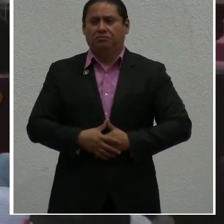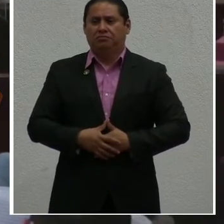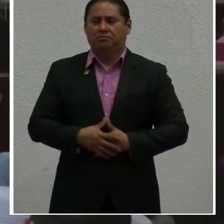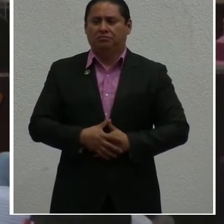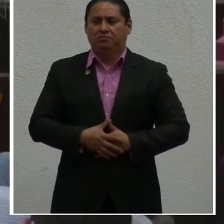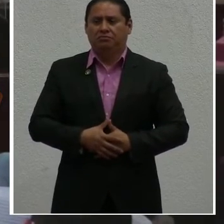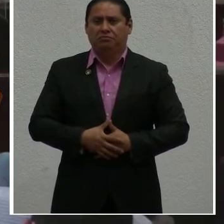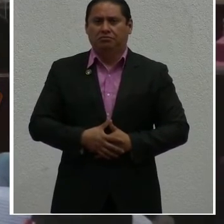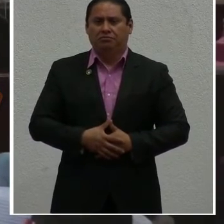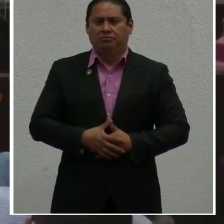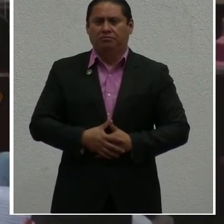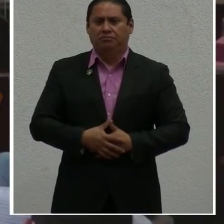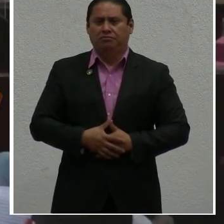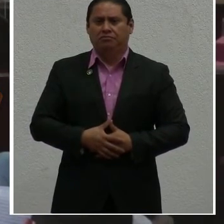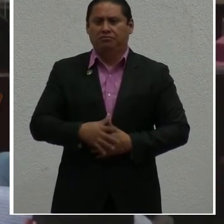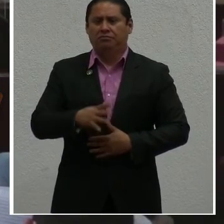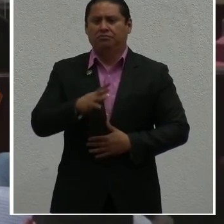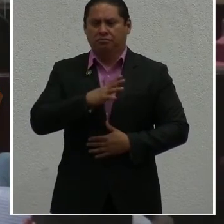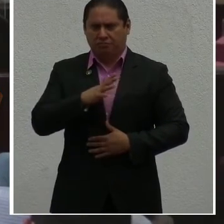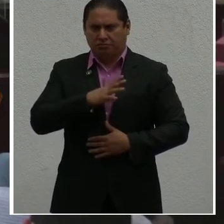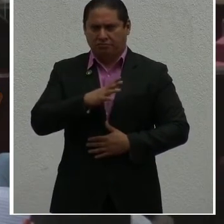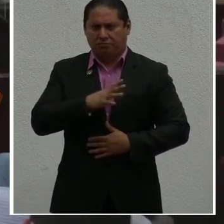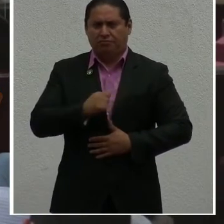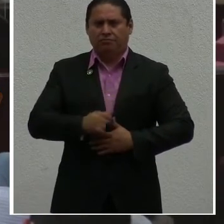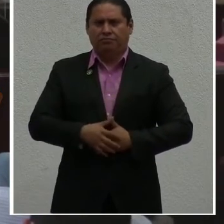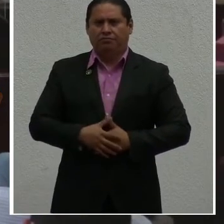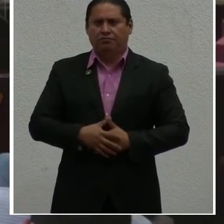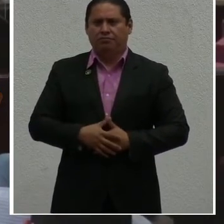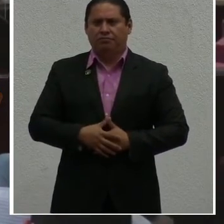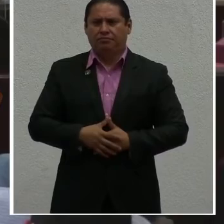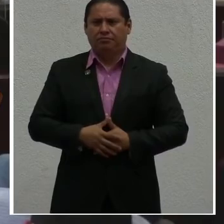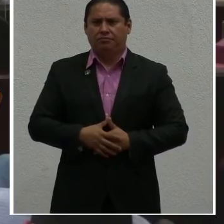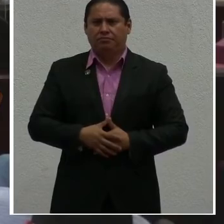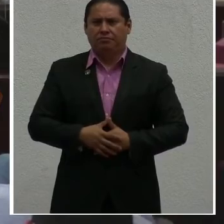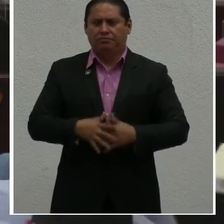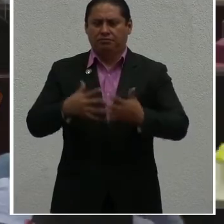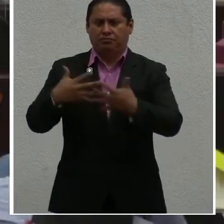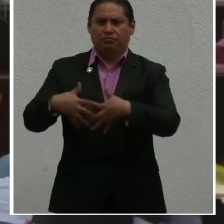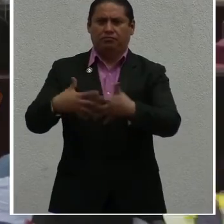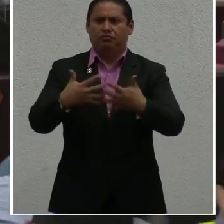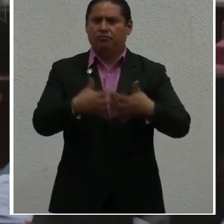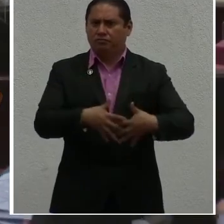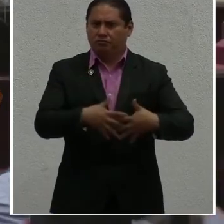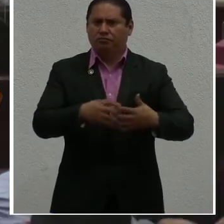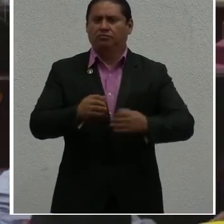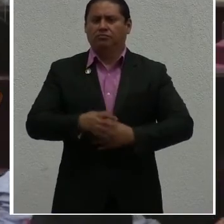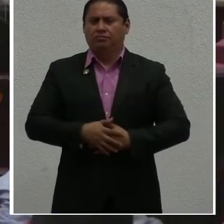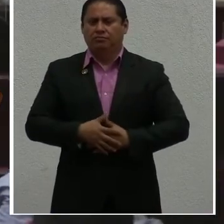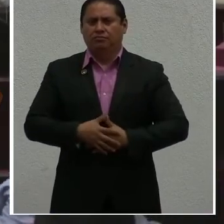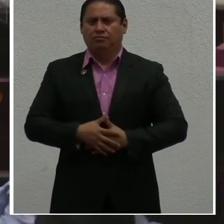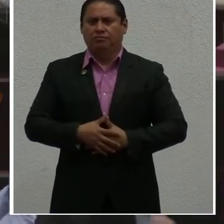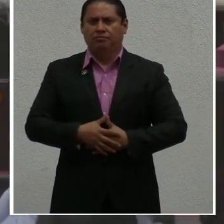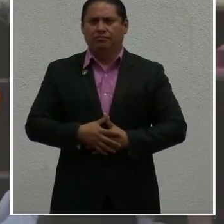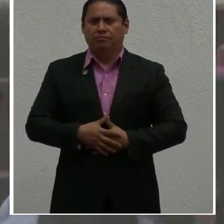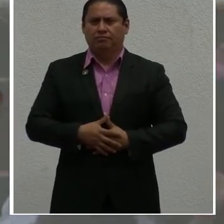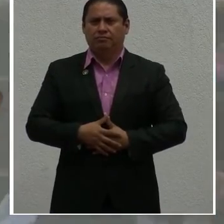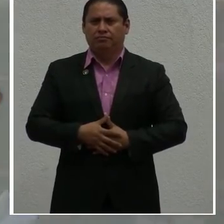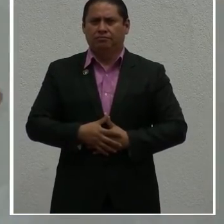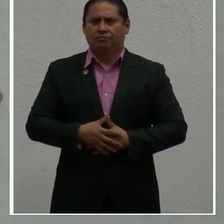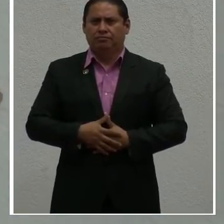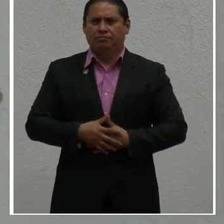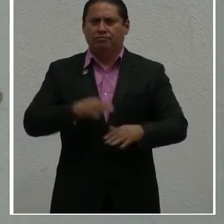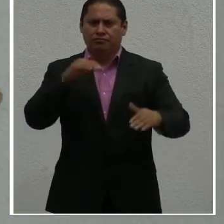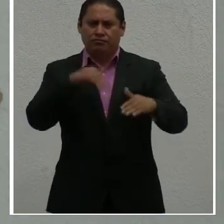Sí, están las empresas dedicadas al almacenamiento